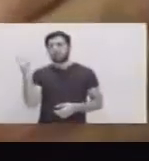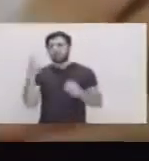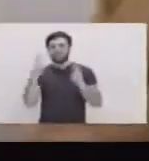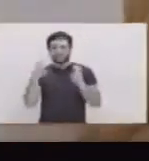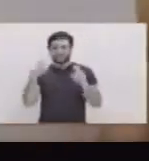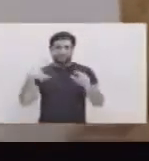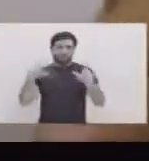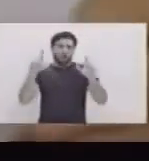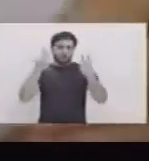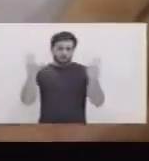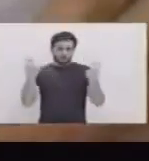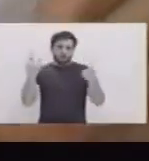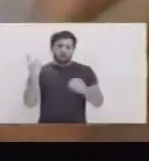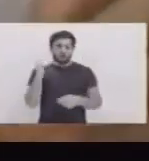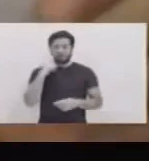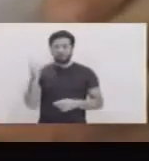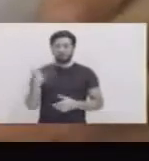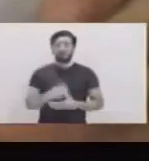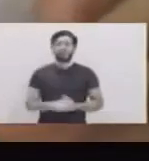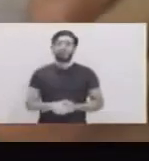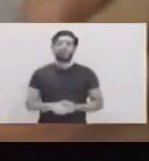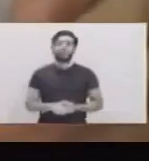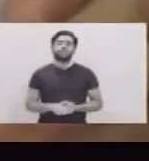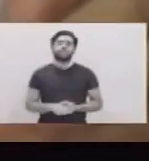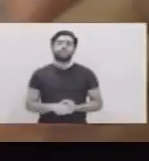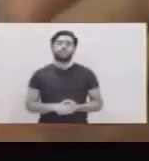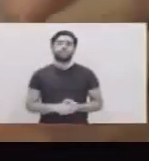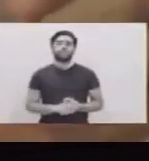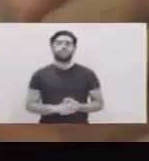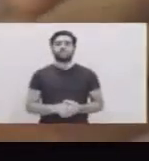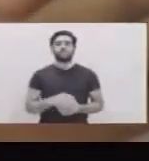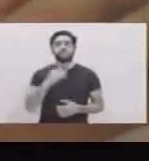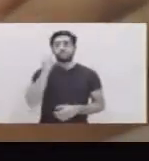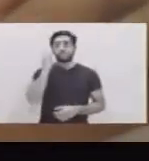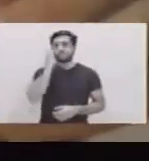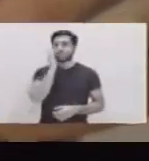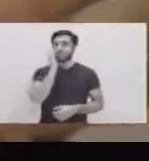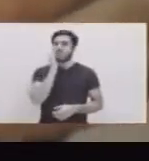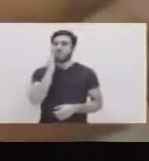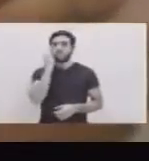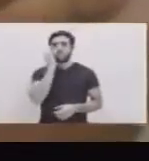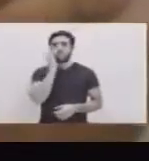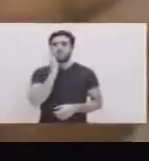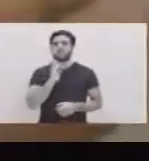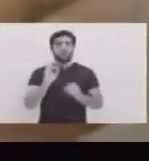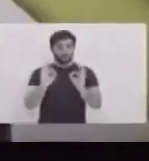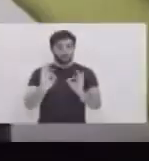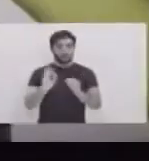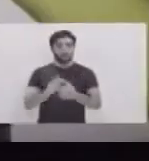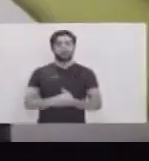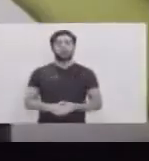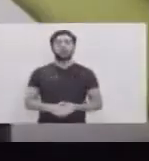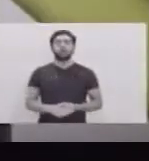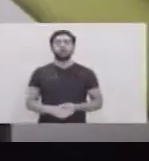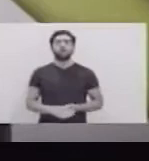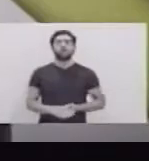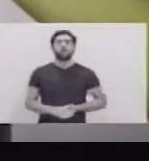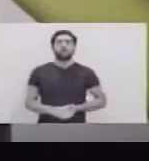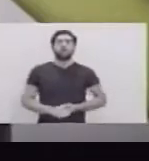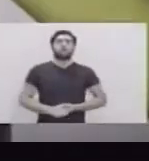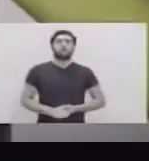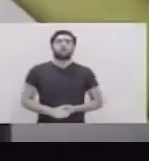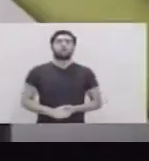Por eso se llama simetría radial porque van a hacer directamente la repetición del diseño en todos los segmentos. Ok.